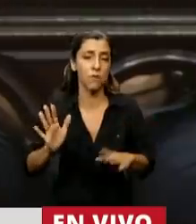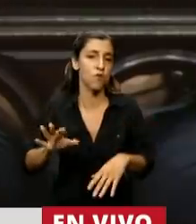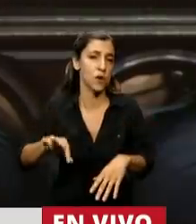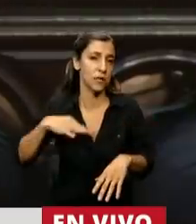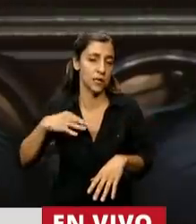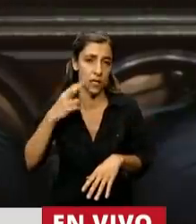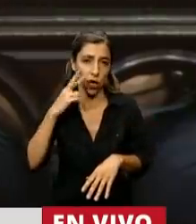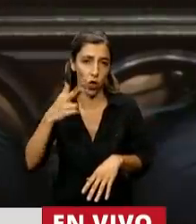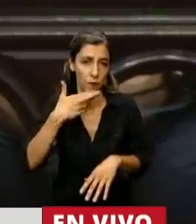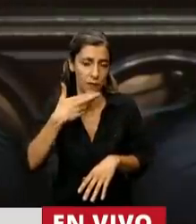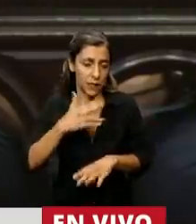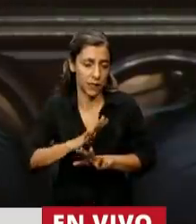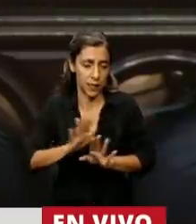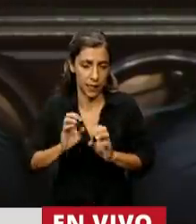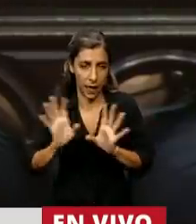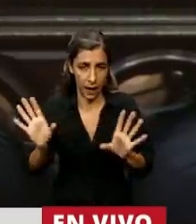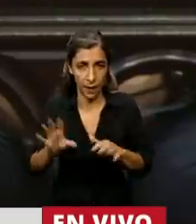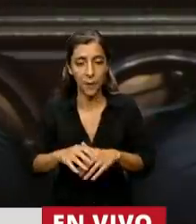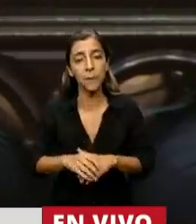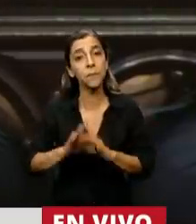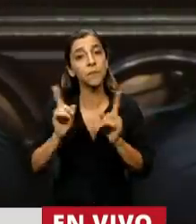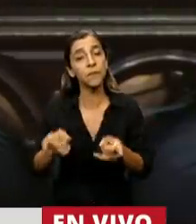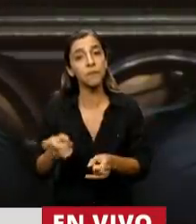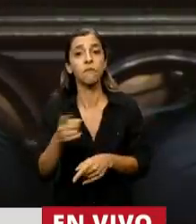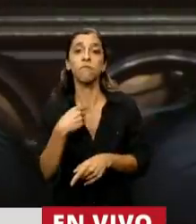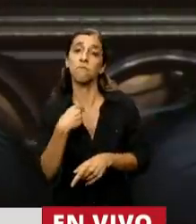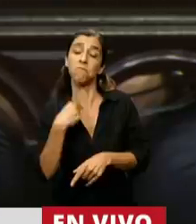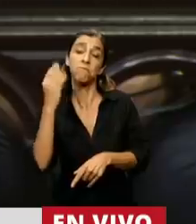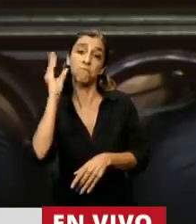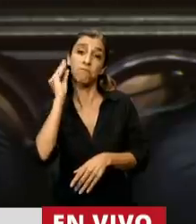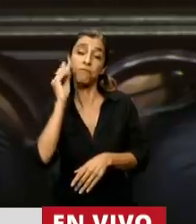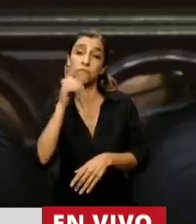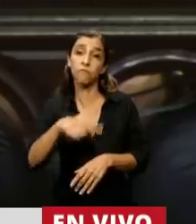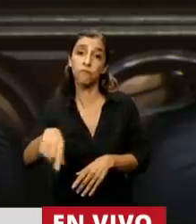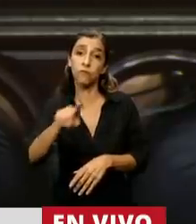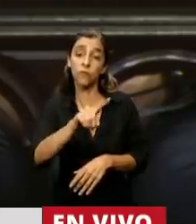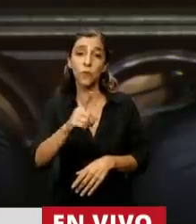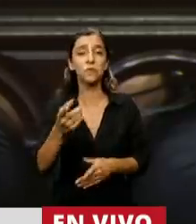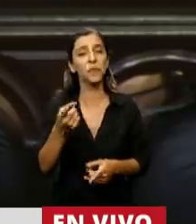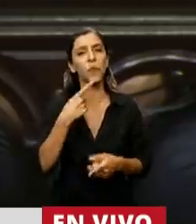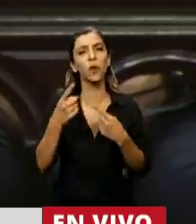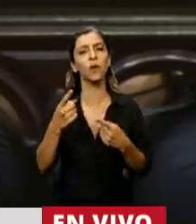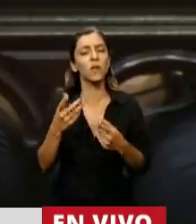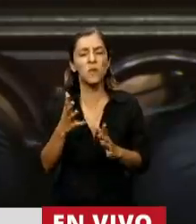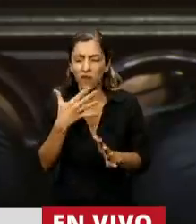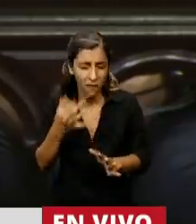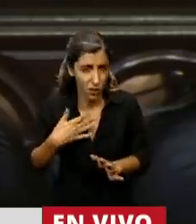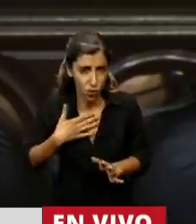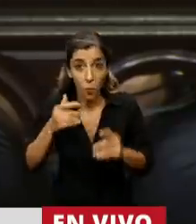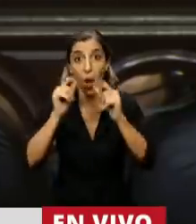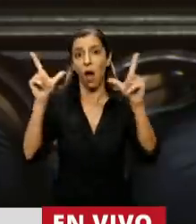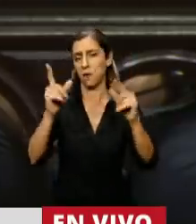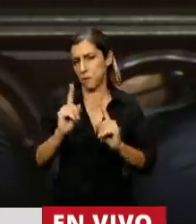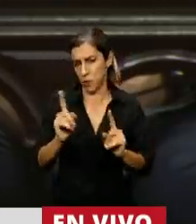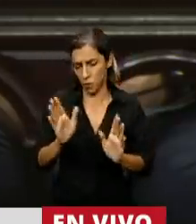2017 después también uno nos escucha decir que no me sorprende porque hoy a la mañana justo estaba